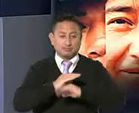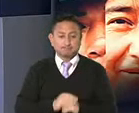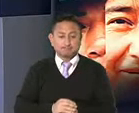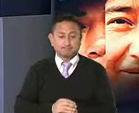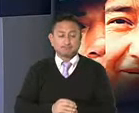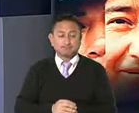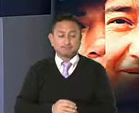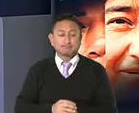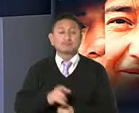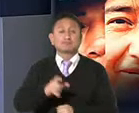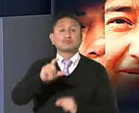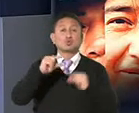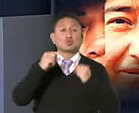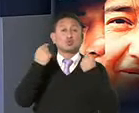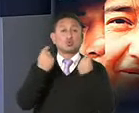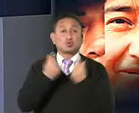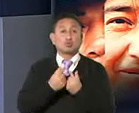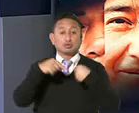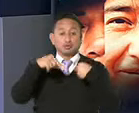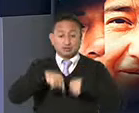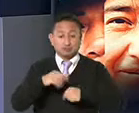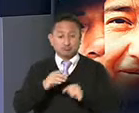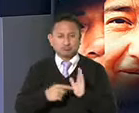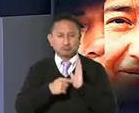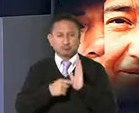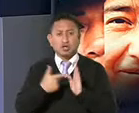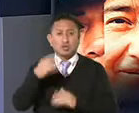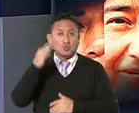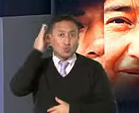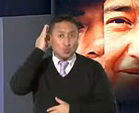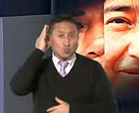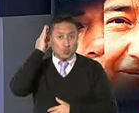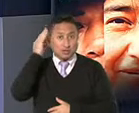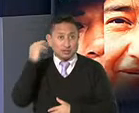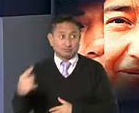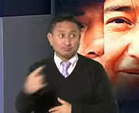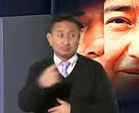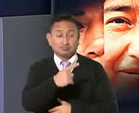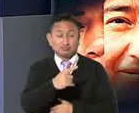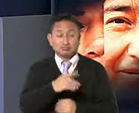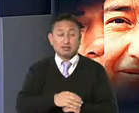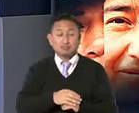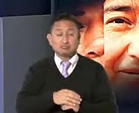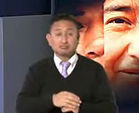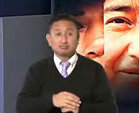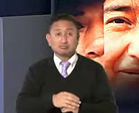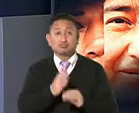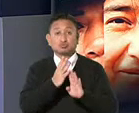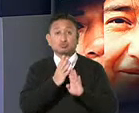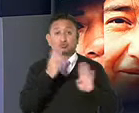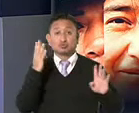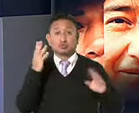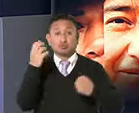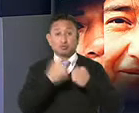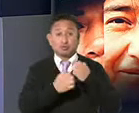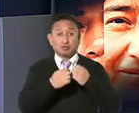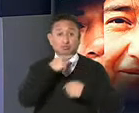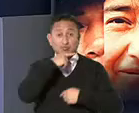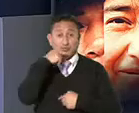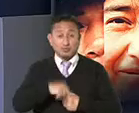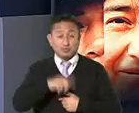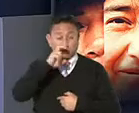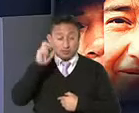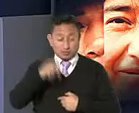pusieron énfasis en las mujeres atrapadas en las largas filas para huir del conflicto rusia ucrania